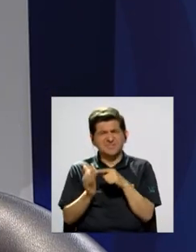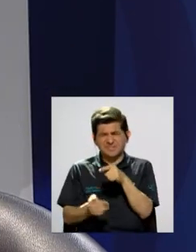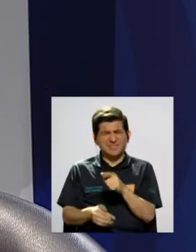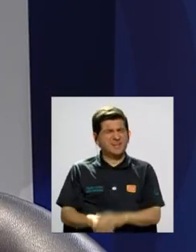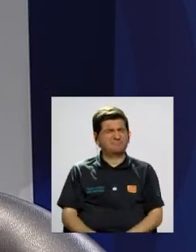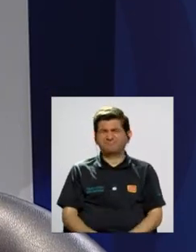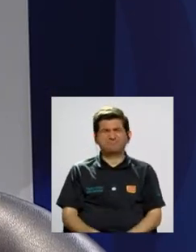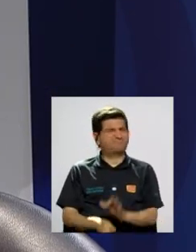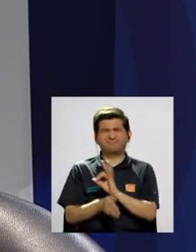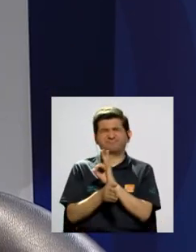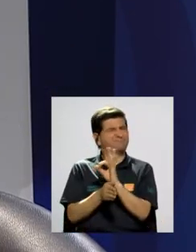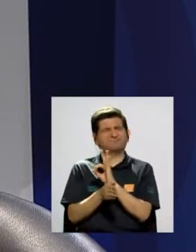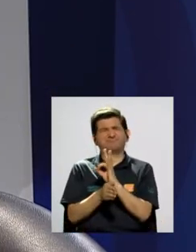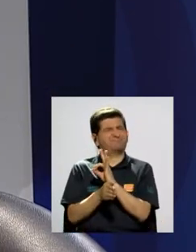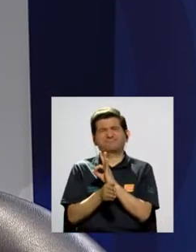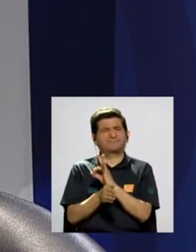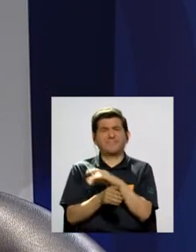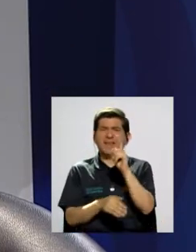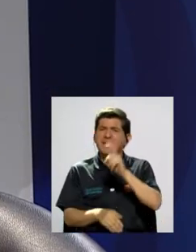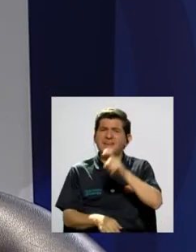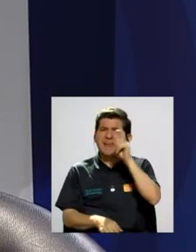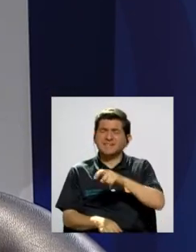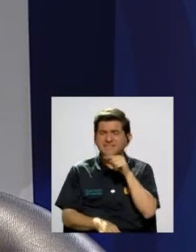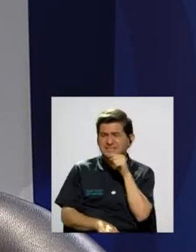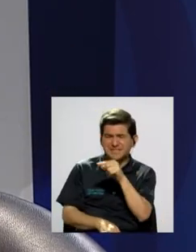llegó a sus límites y que necesita ser